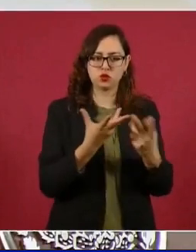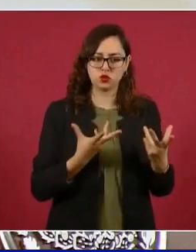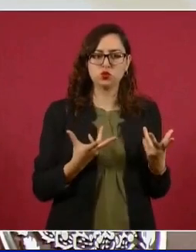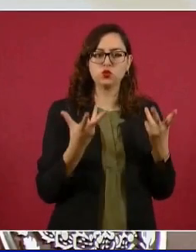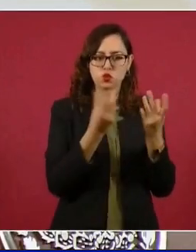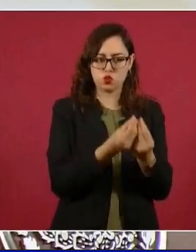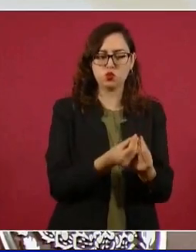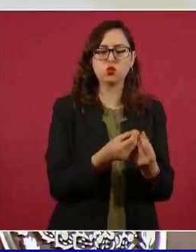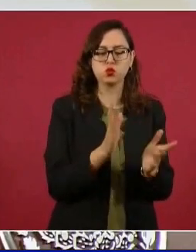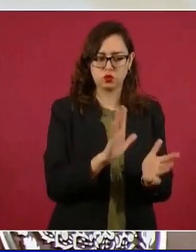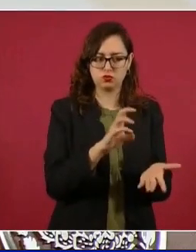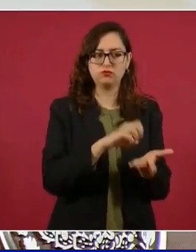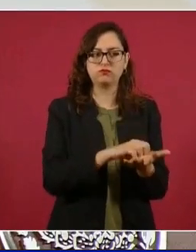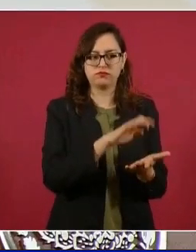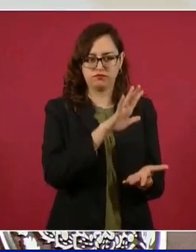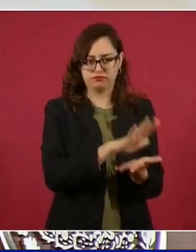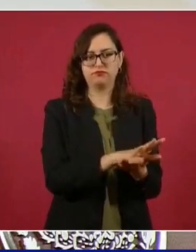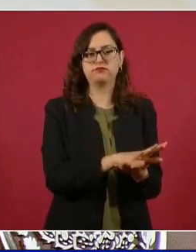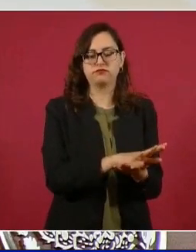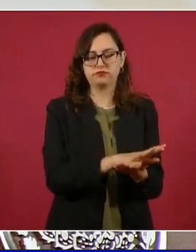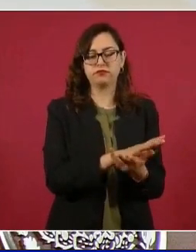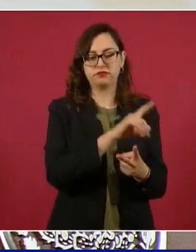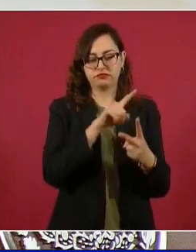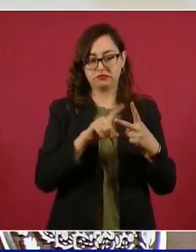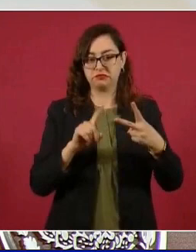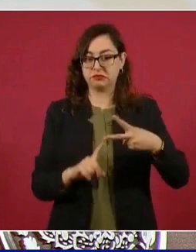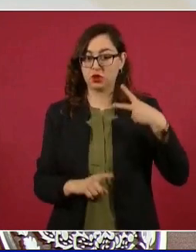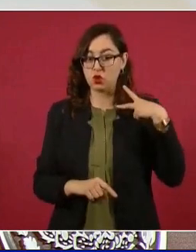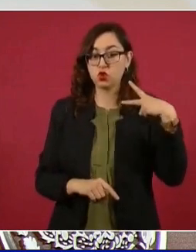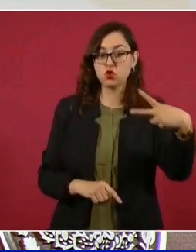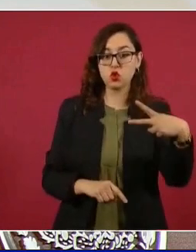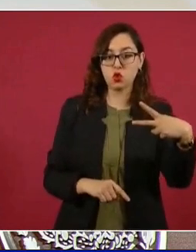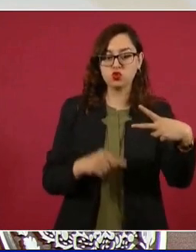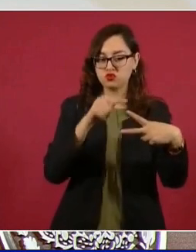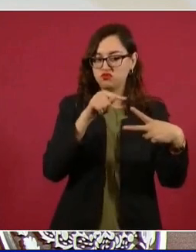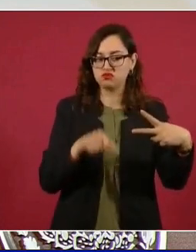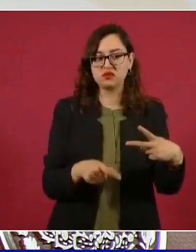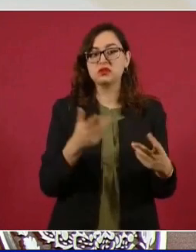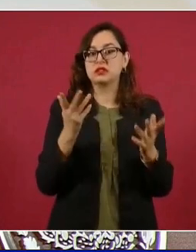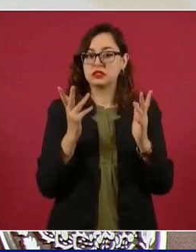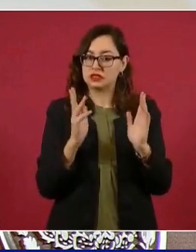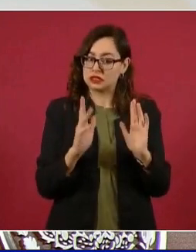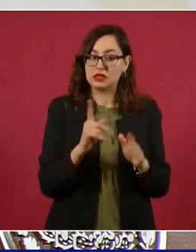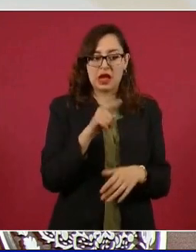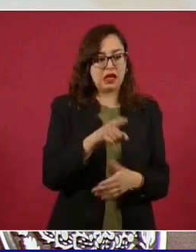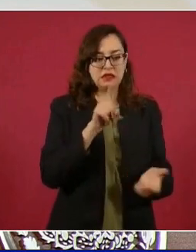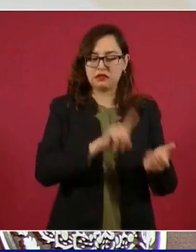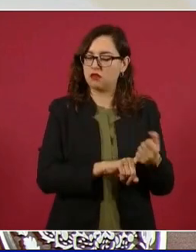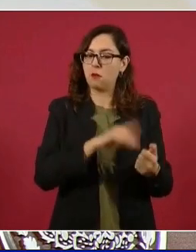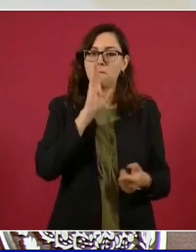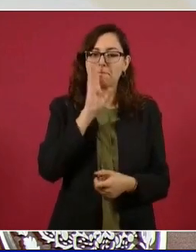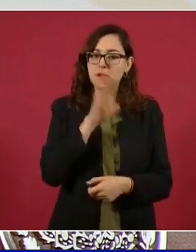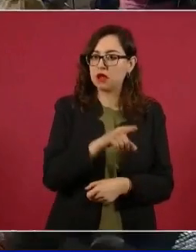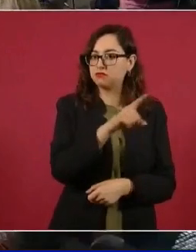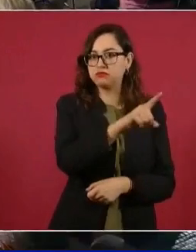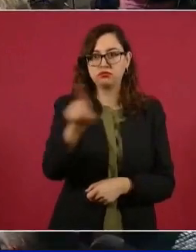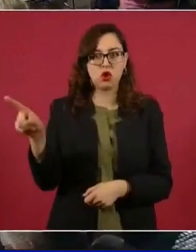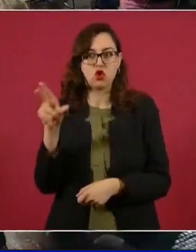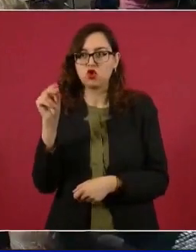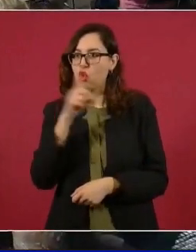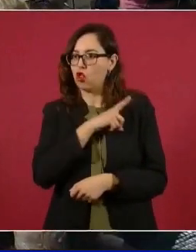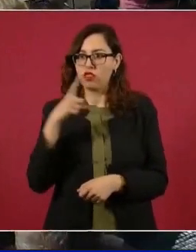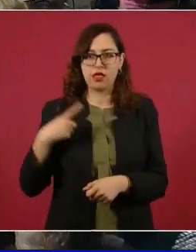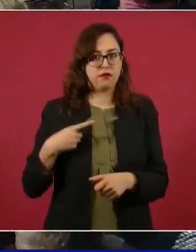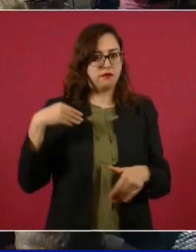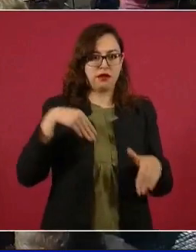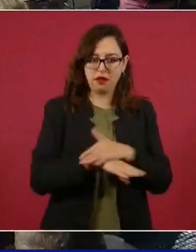en Tijuana, Baja California, para que lo tomen en cuenta los consumidores, tienen serias irregularidades, deberían de tener